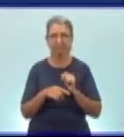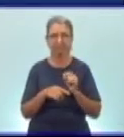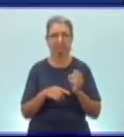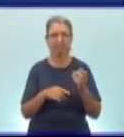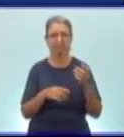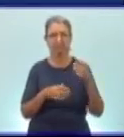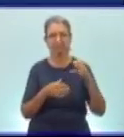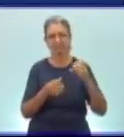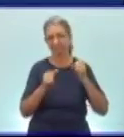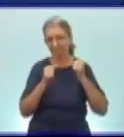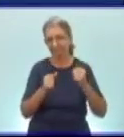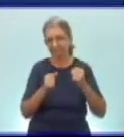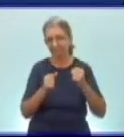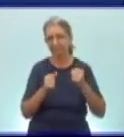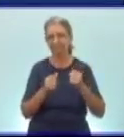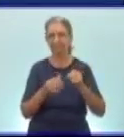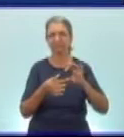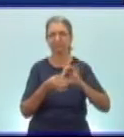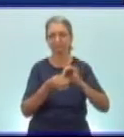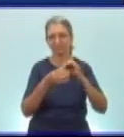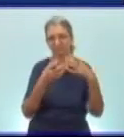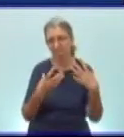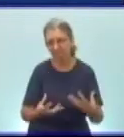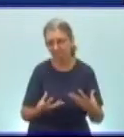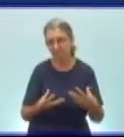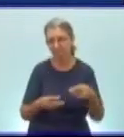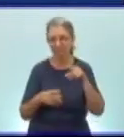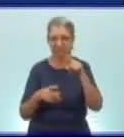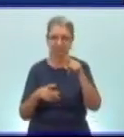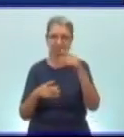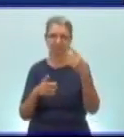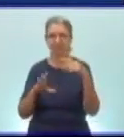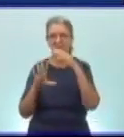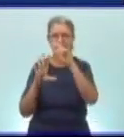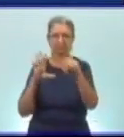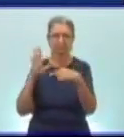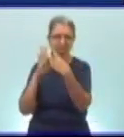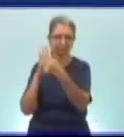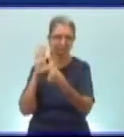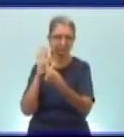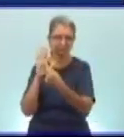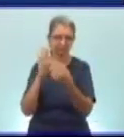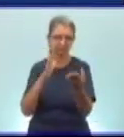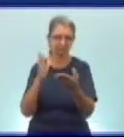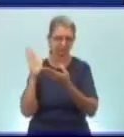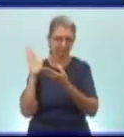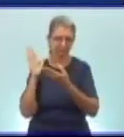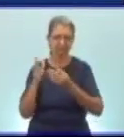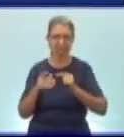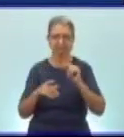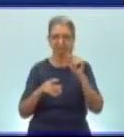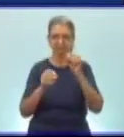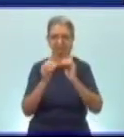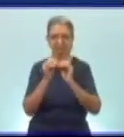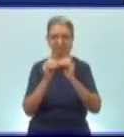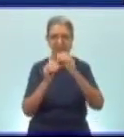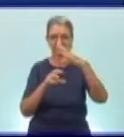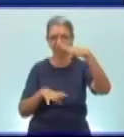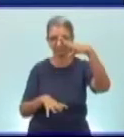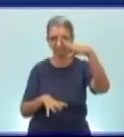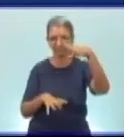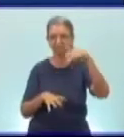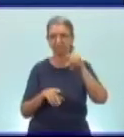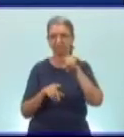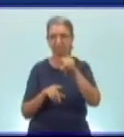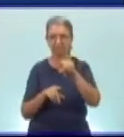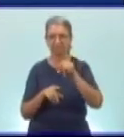gravedad que se nos presenta en este sistema péndulo simple. Esta fuerza de gravedad que se descompone sobre este eje X que hemos